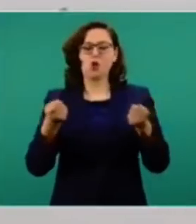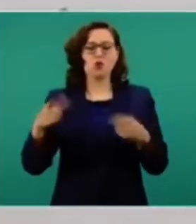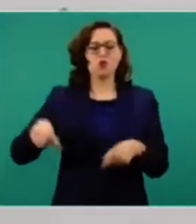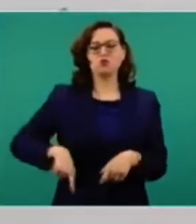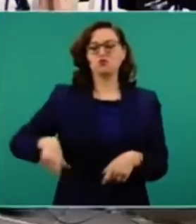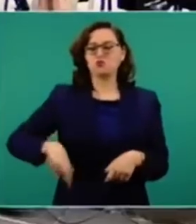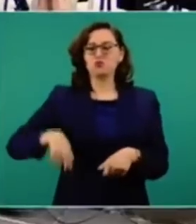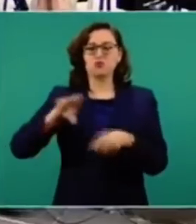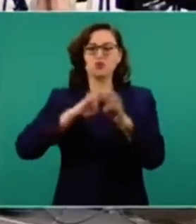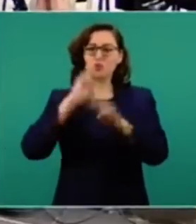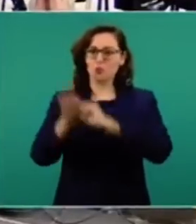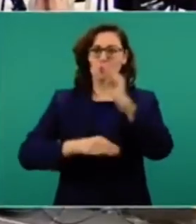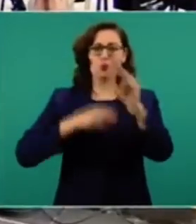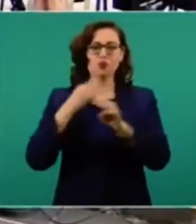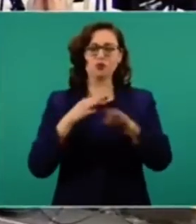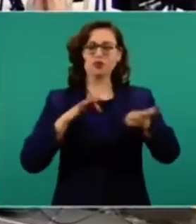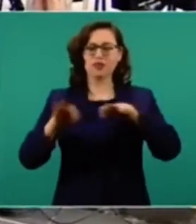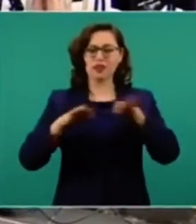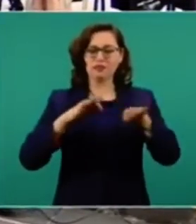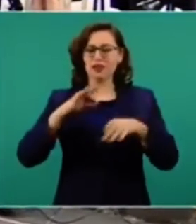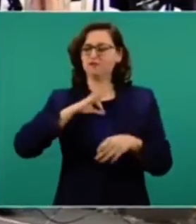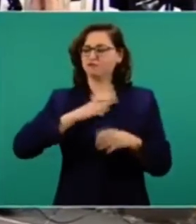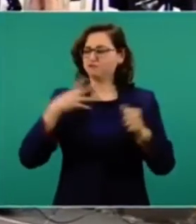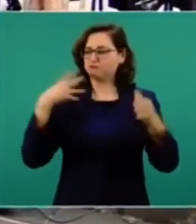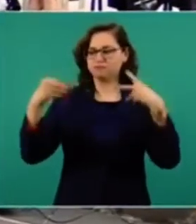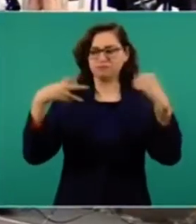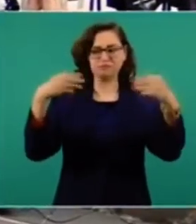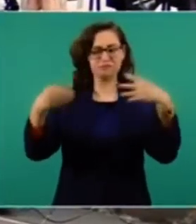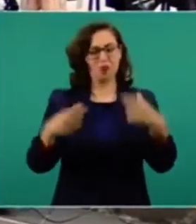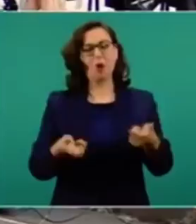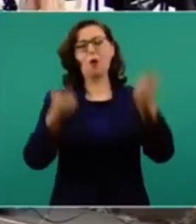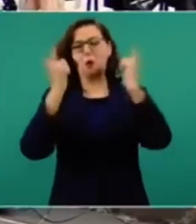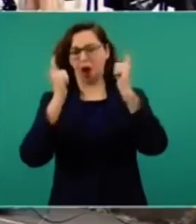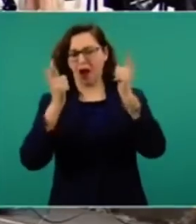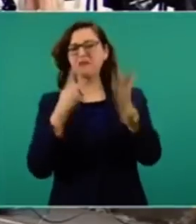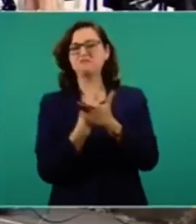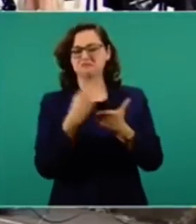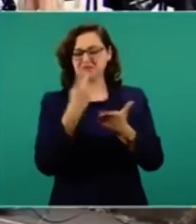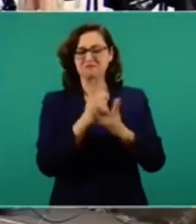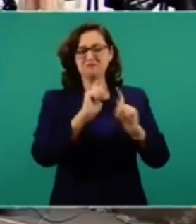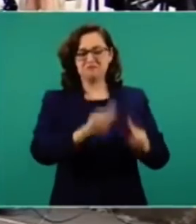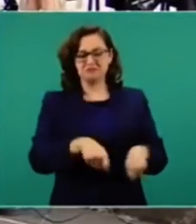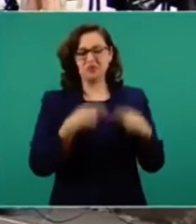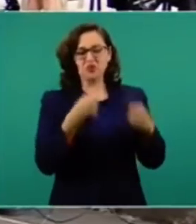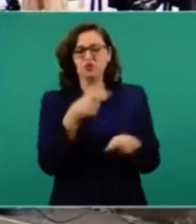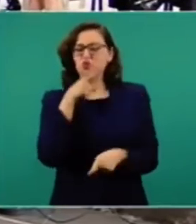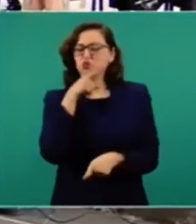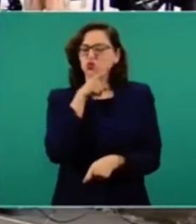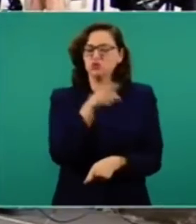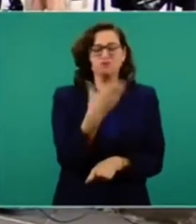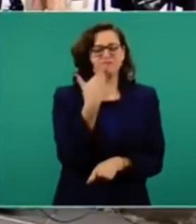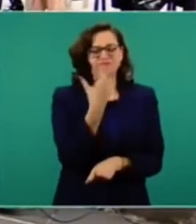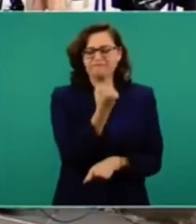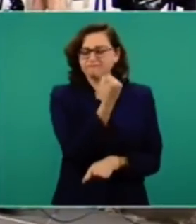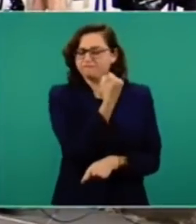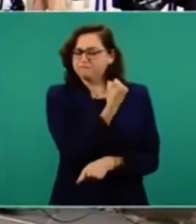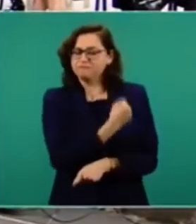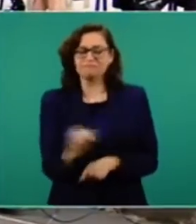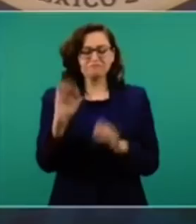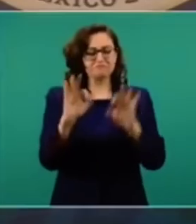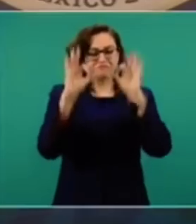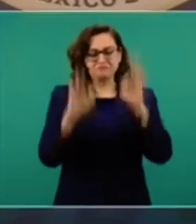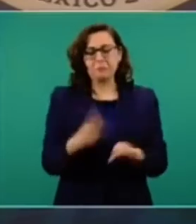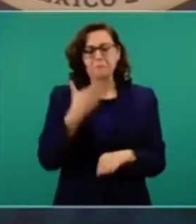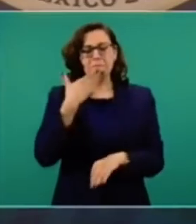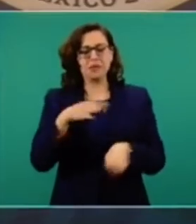trabajo en tiempos de pandemia. Sería un reconocimiento por tu excelente gestión